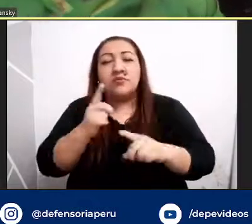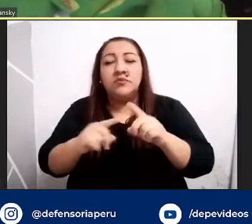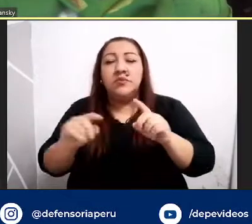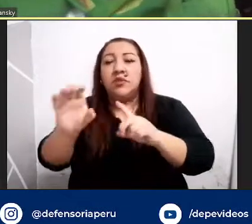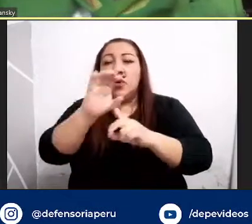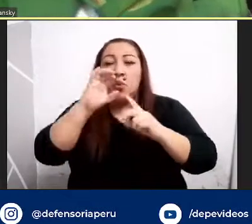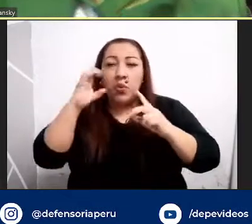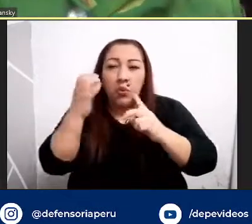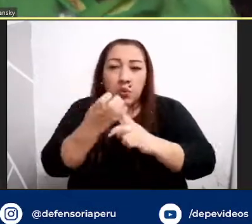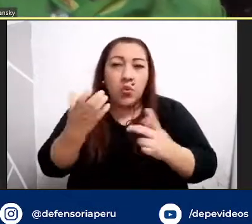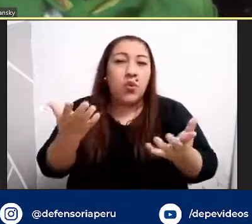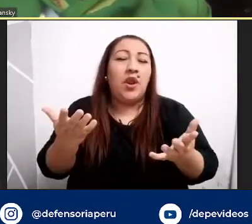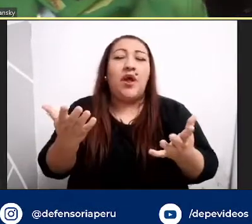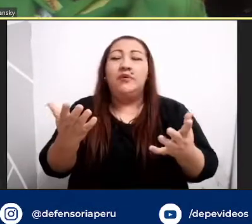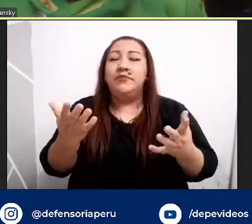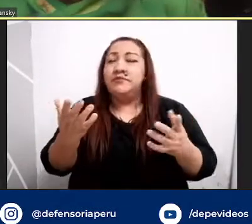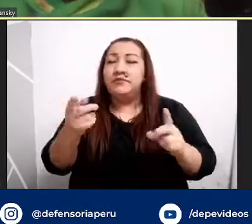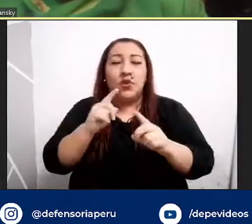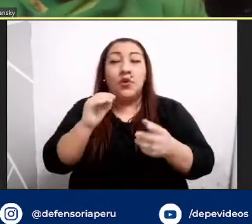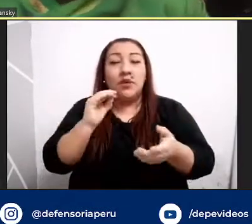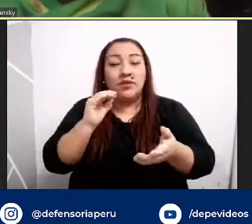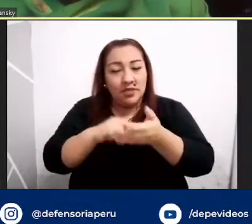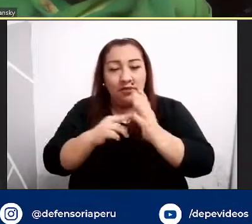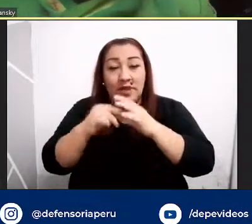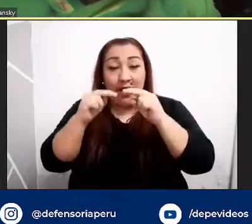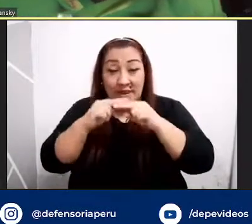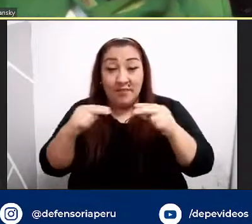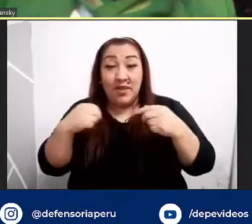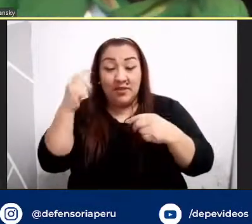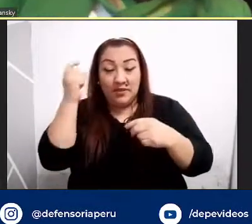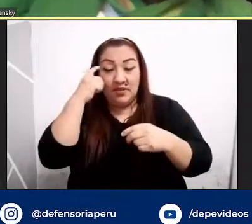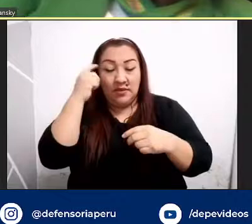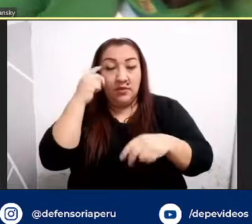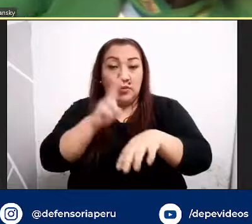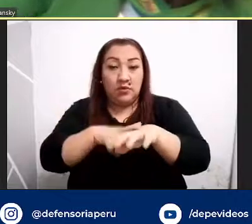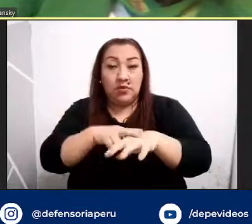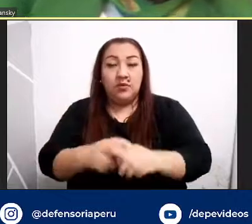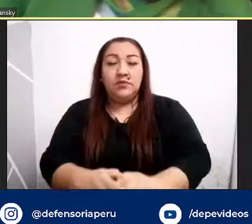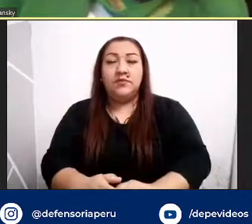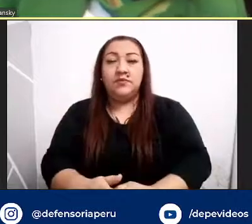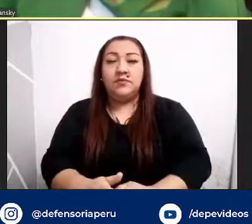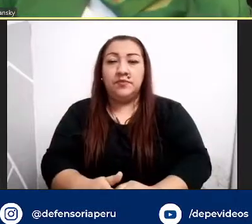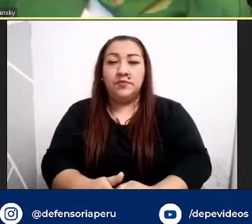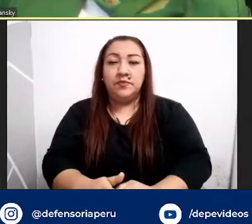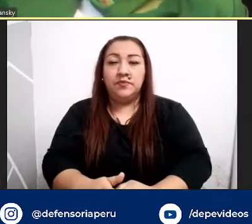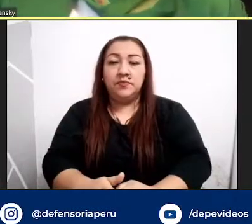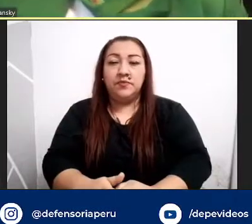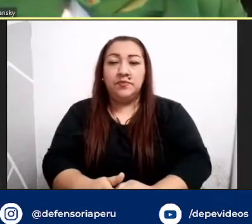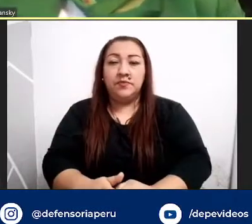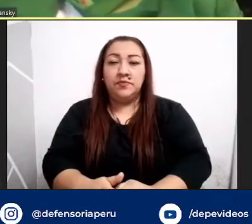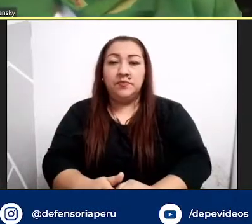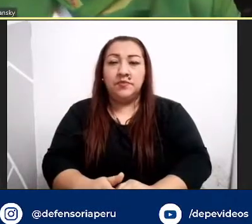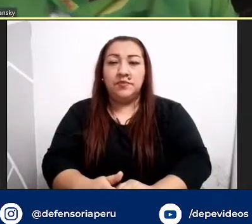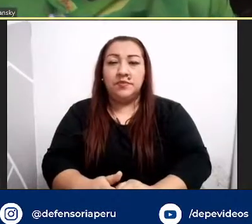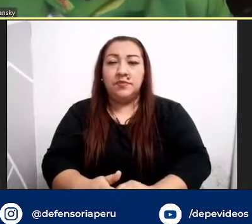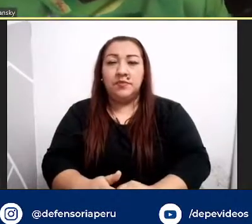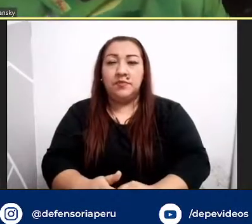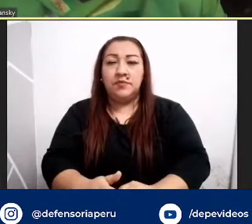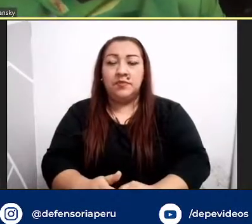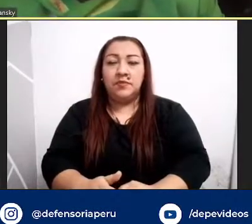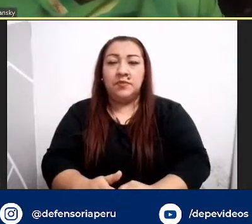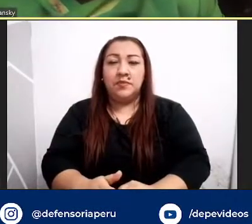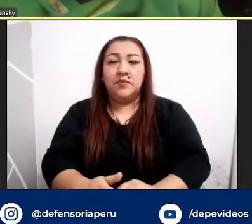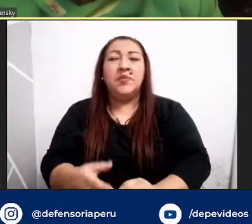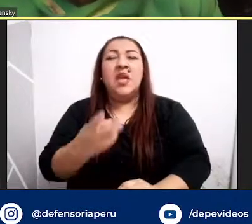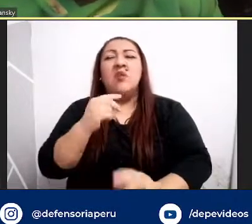culturas distintas, sino porque nuestro nivel civilizatorio, como diría Elías Canetti, es muy